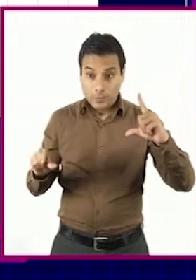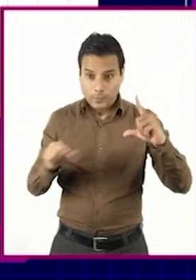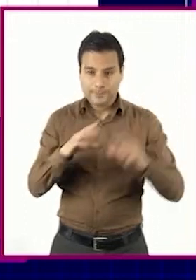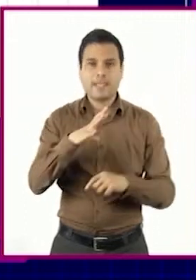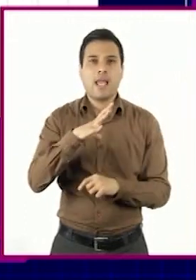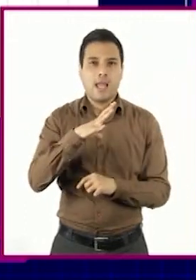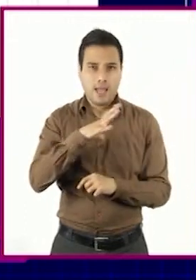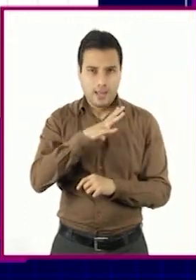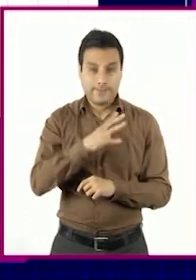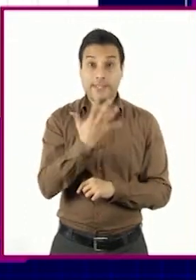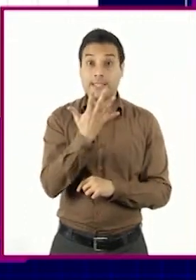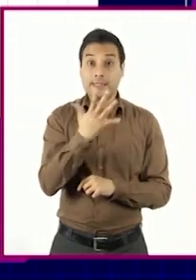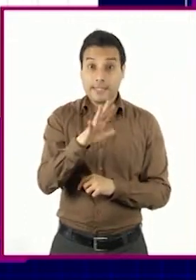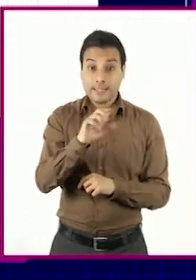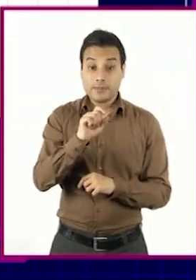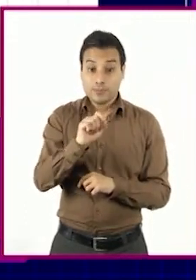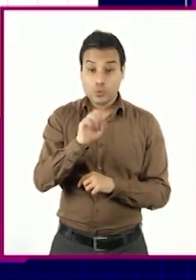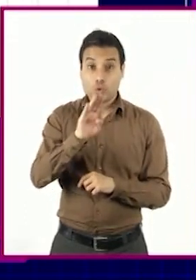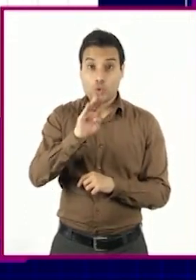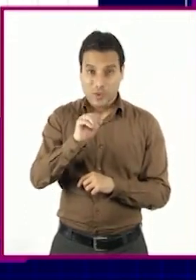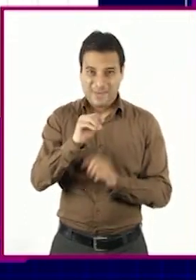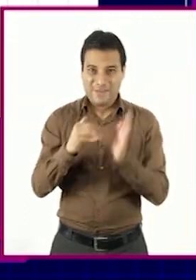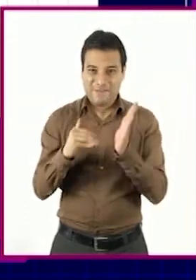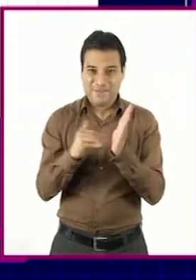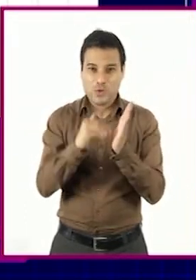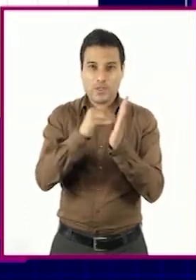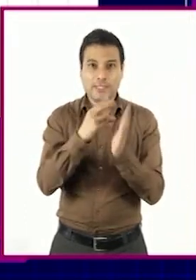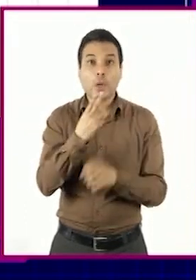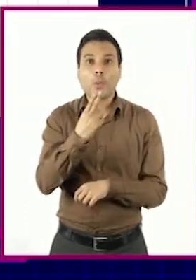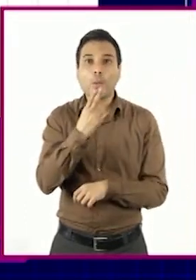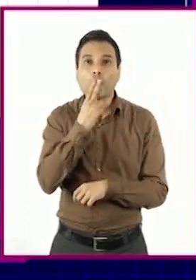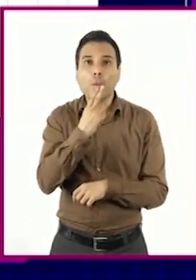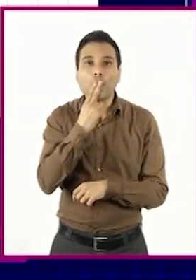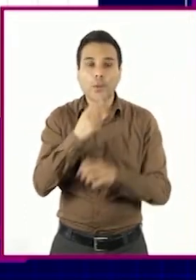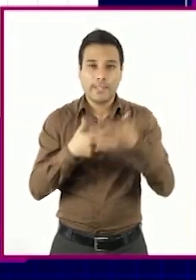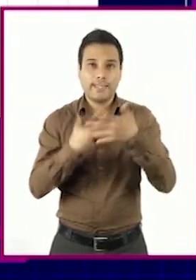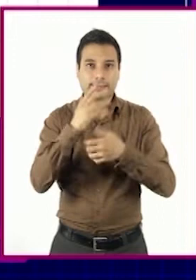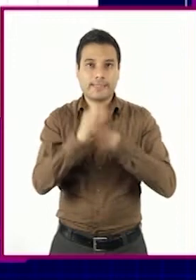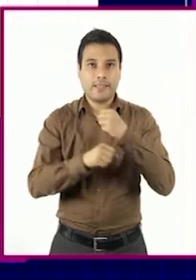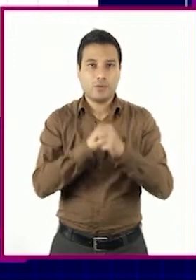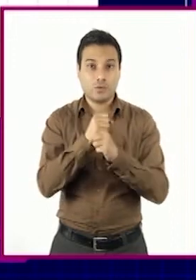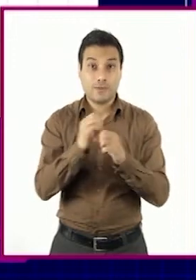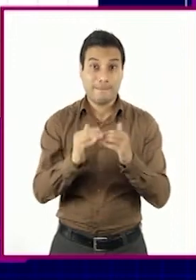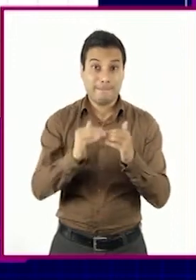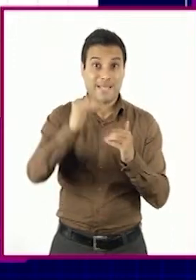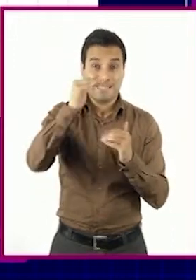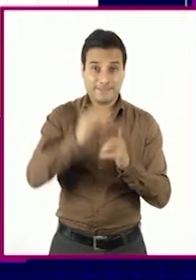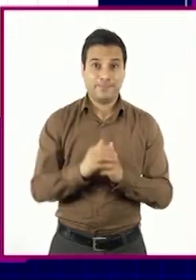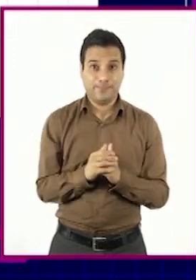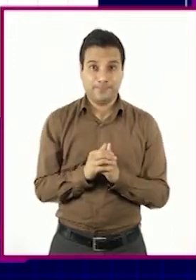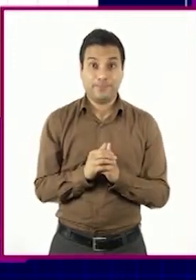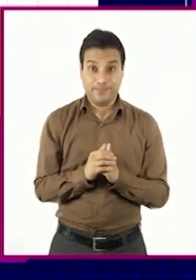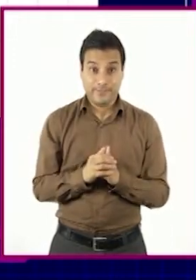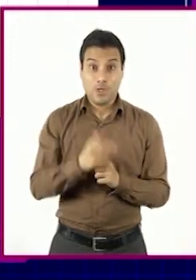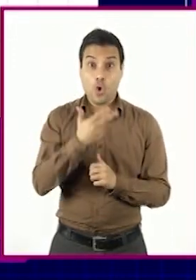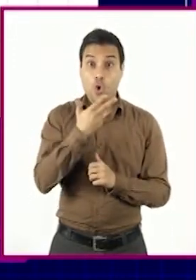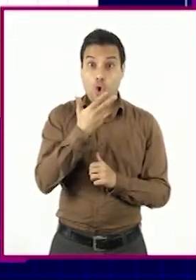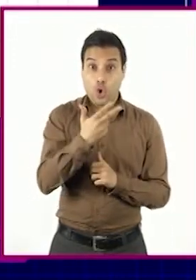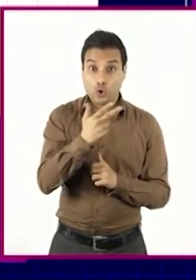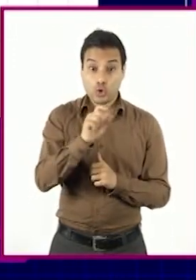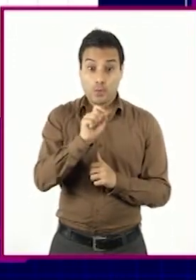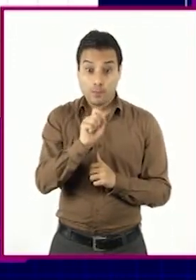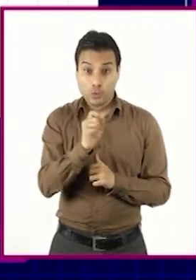existen 10.9 millones de fumadores mayores de 15 años. De ellos,